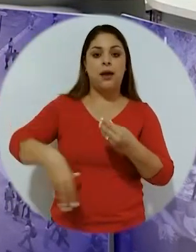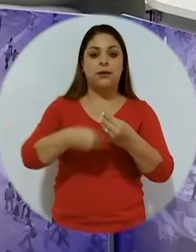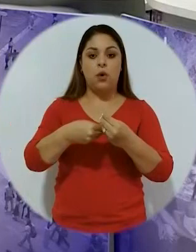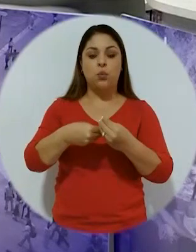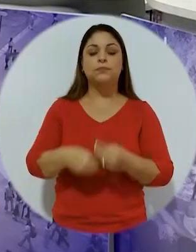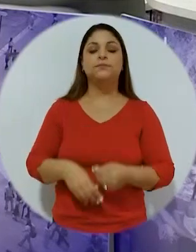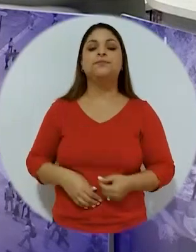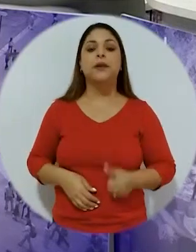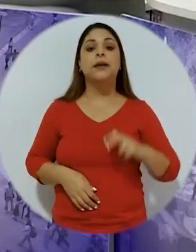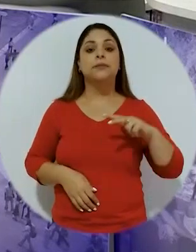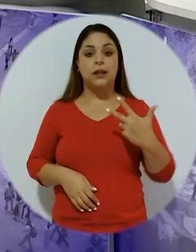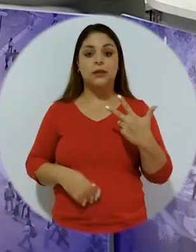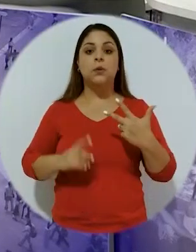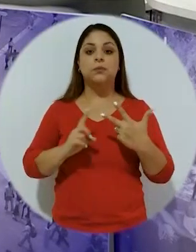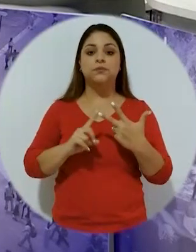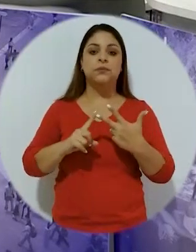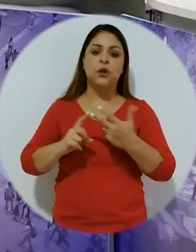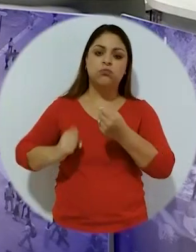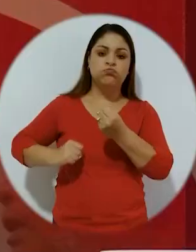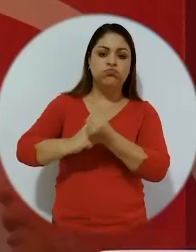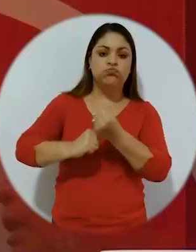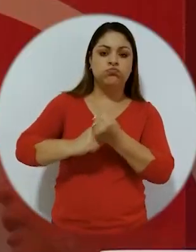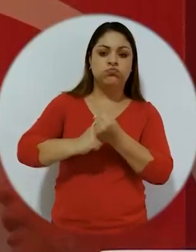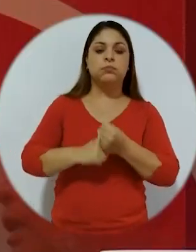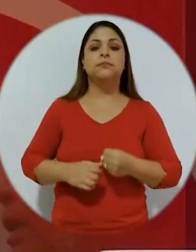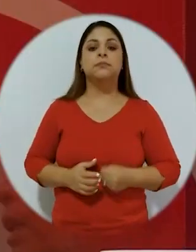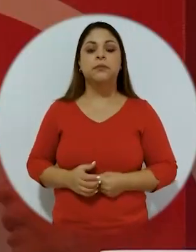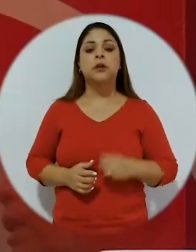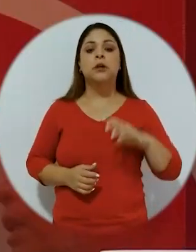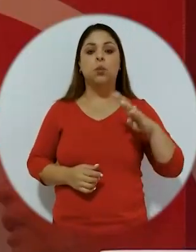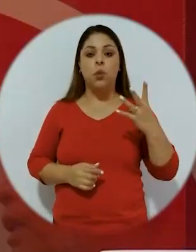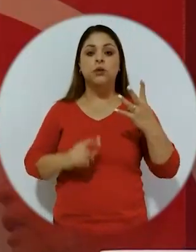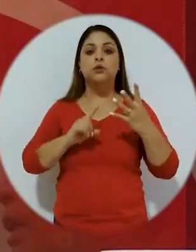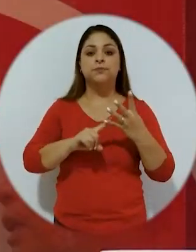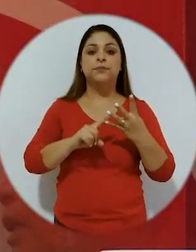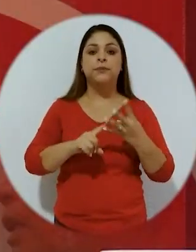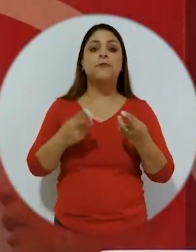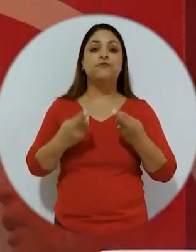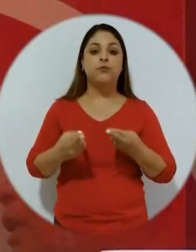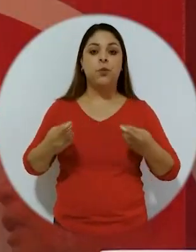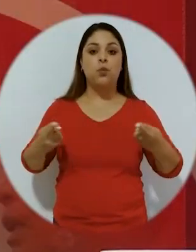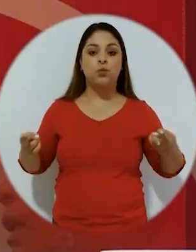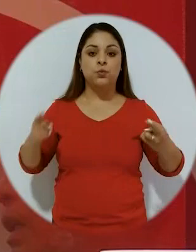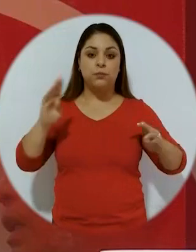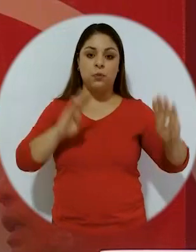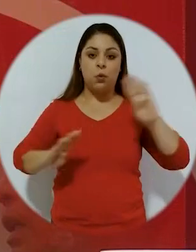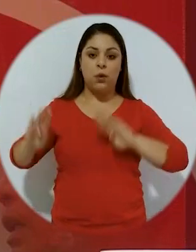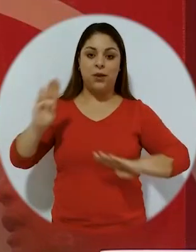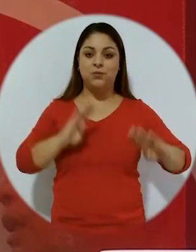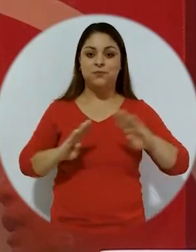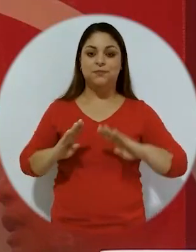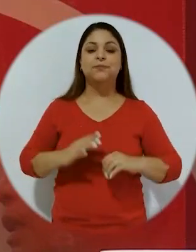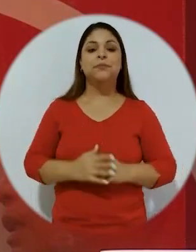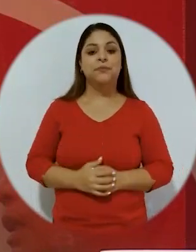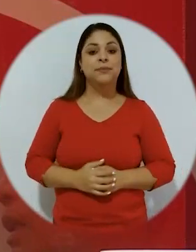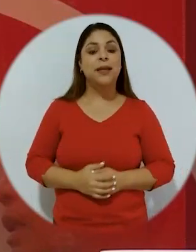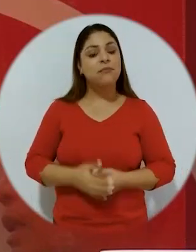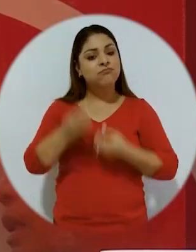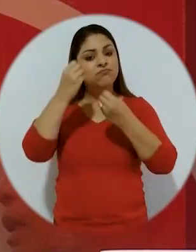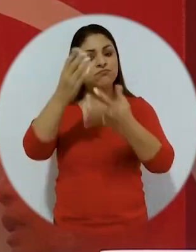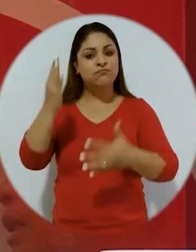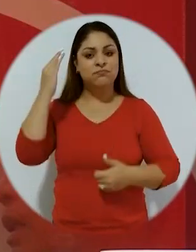sostenibilidad y, por supuesto, que la materia prima tenga un recurso biológico. También es súper importante comentarles